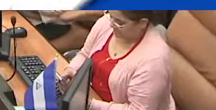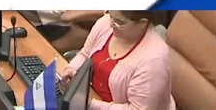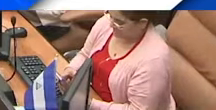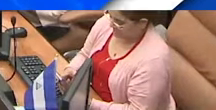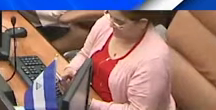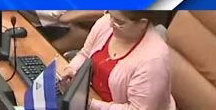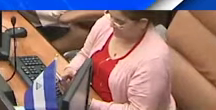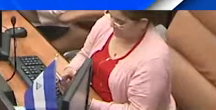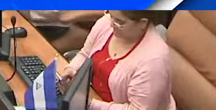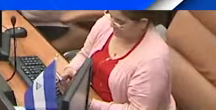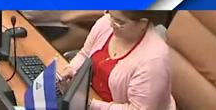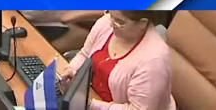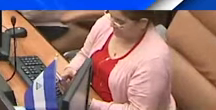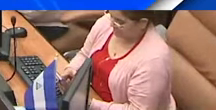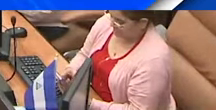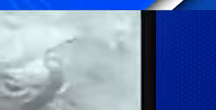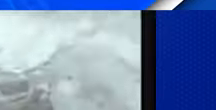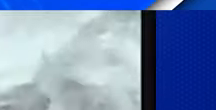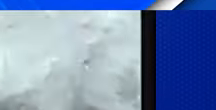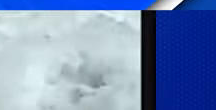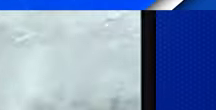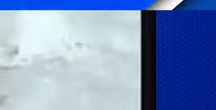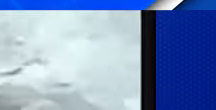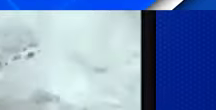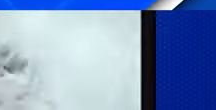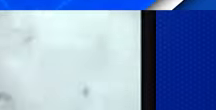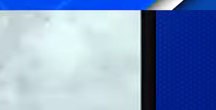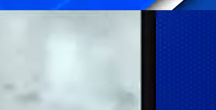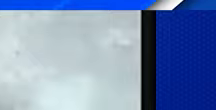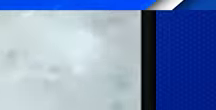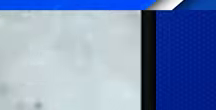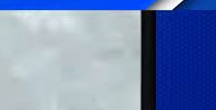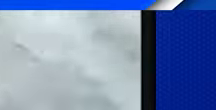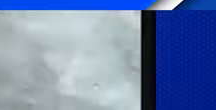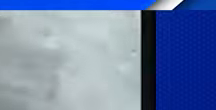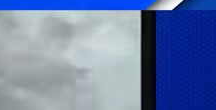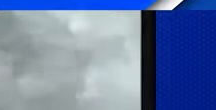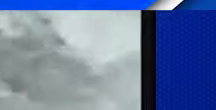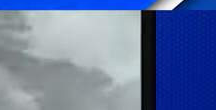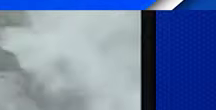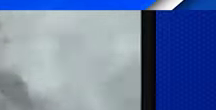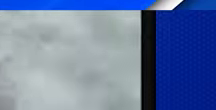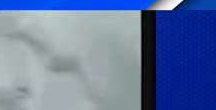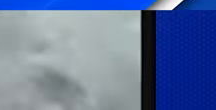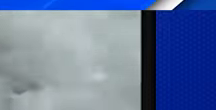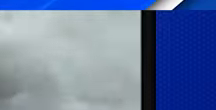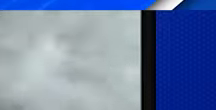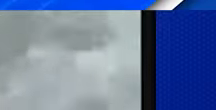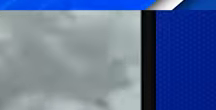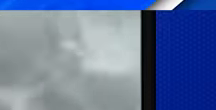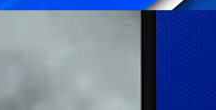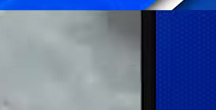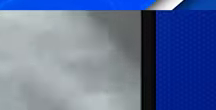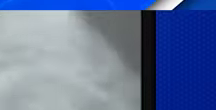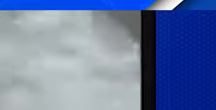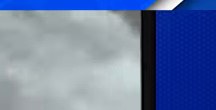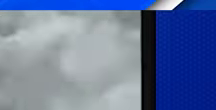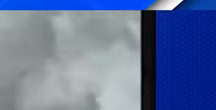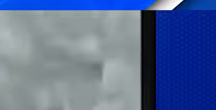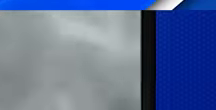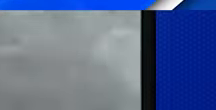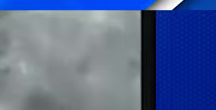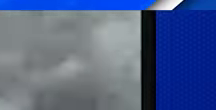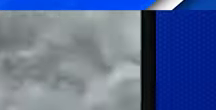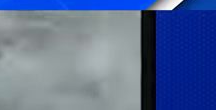Diputados de la Asamblea Nacional aprobaron por unanimidad el decreto de modificación del convenio de crédito entre